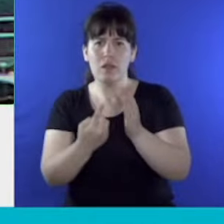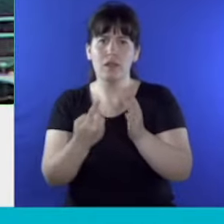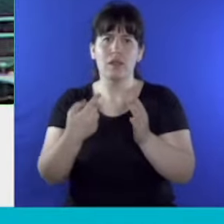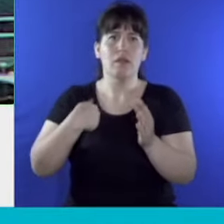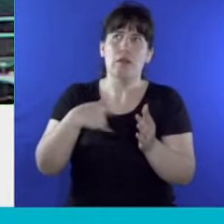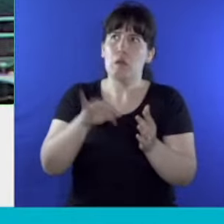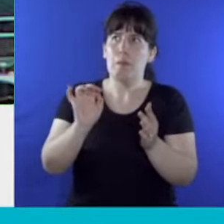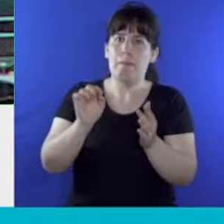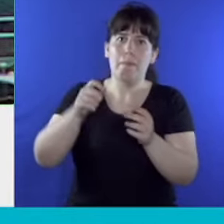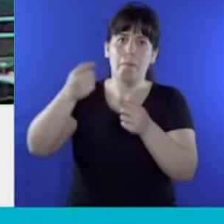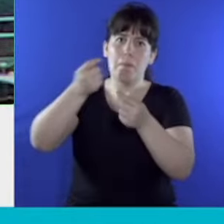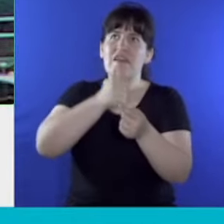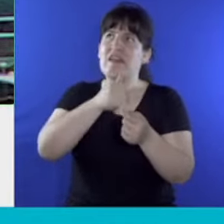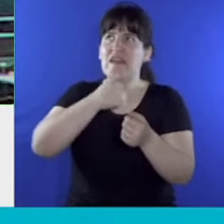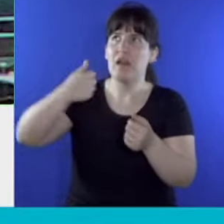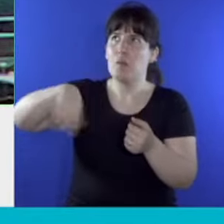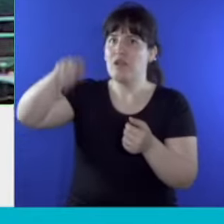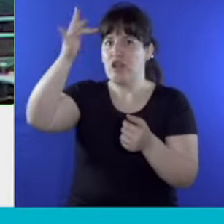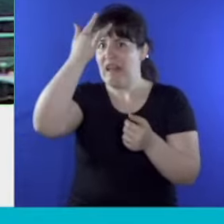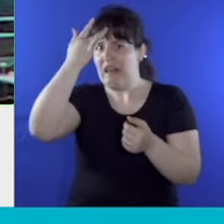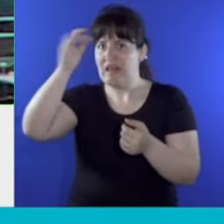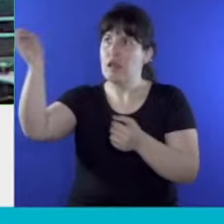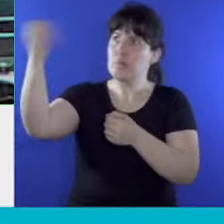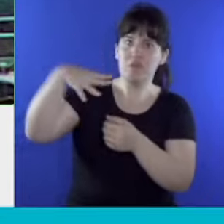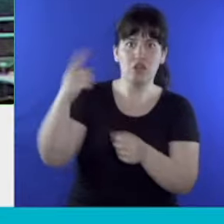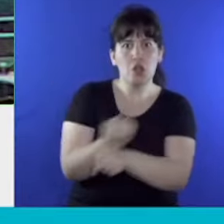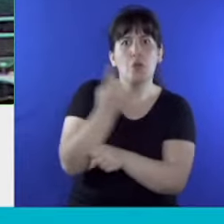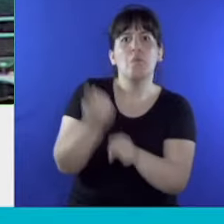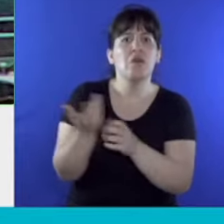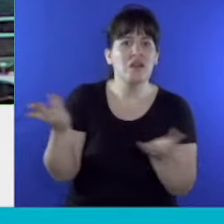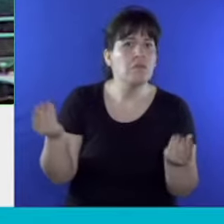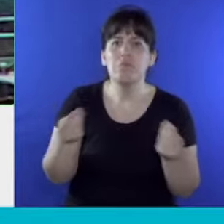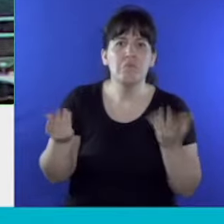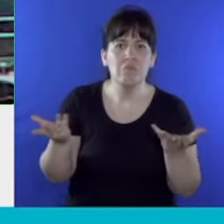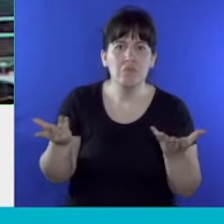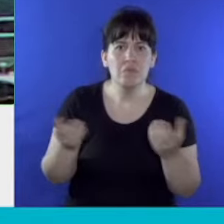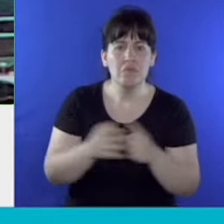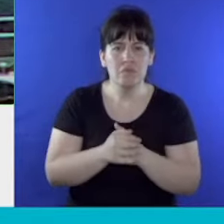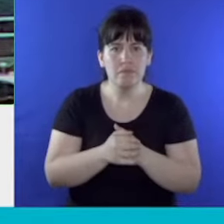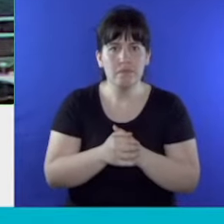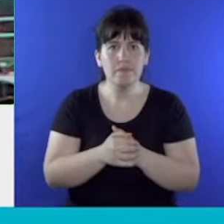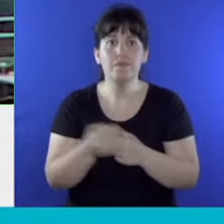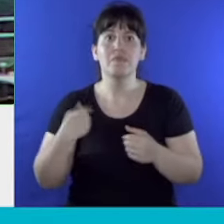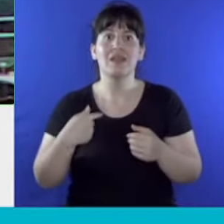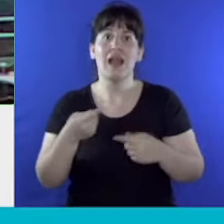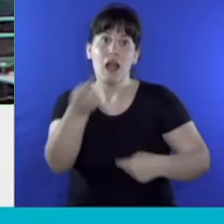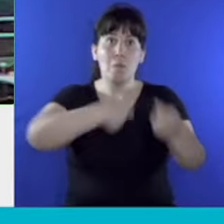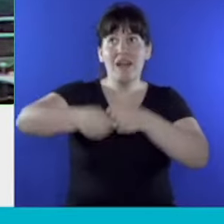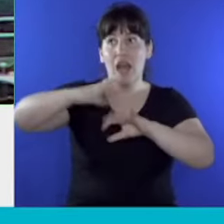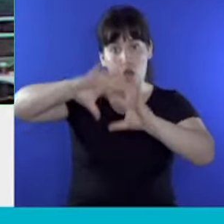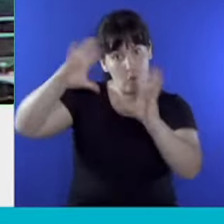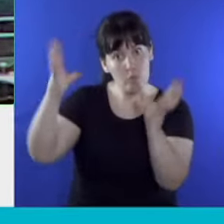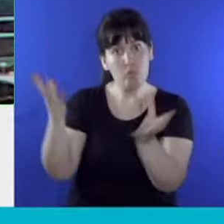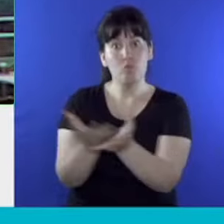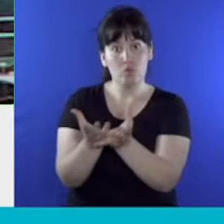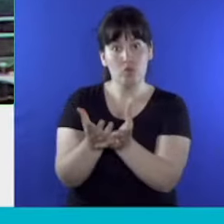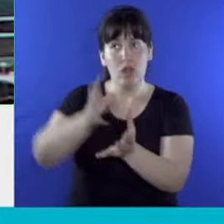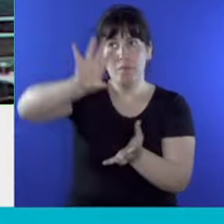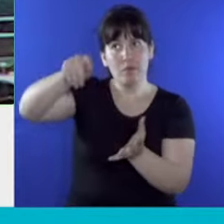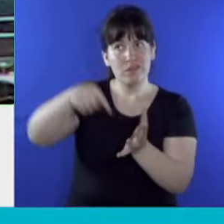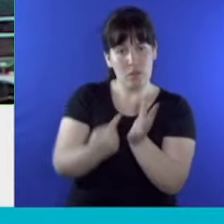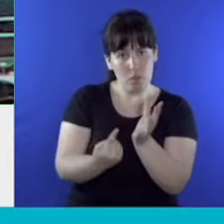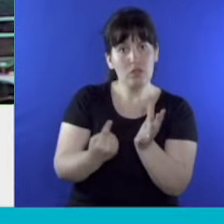de la India que valen 10 veces menos? ¿Por qué no puede importar en el mercado del mundo la provincia de